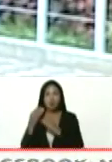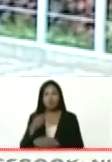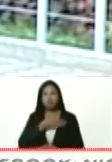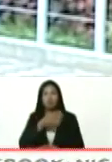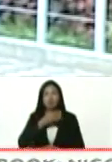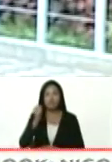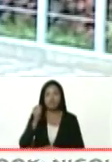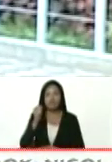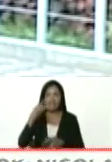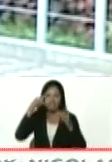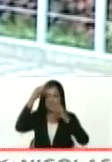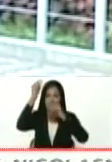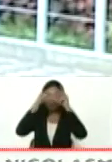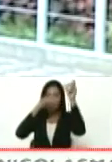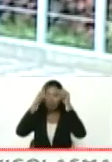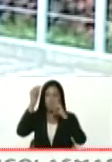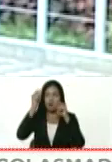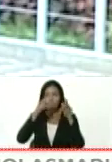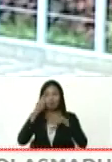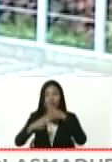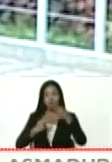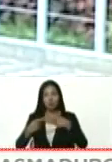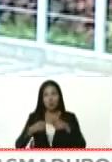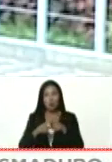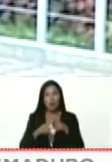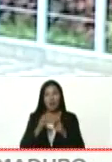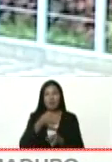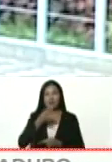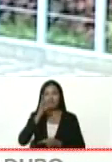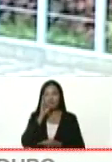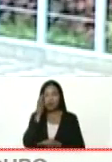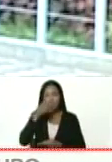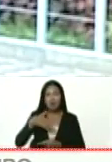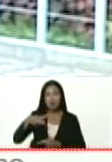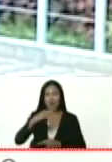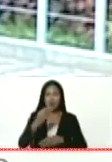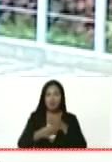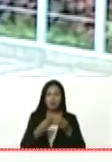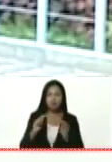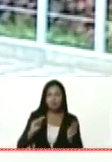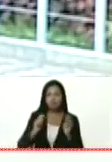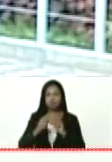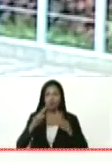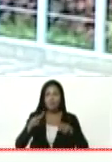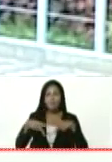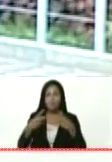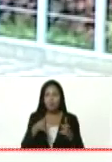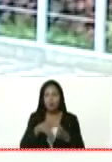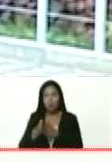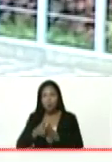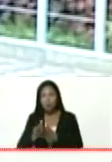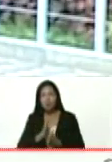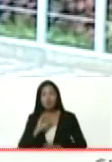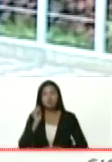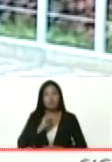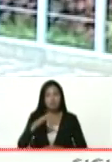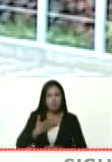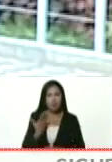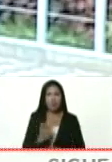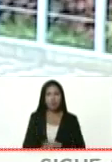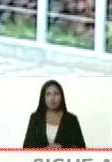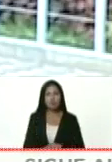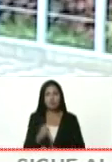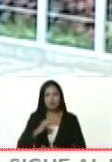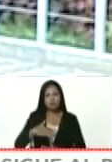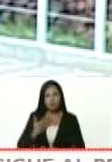Che Guevara, produciendo el café para el pueblo y haciendo un milagro productivo. Sí se puede, poder popular,